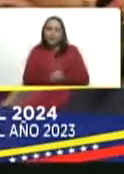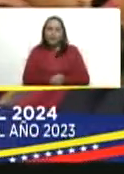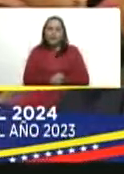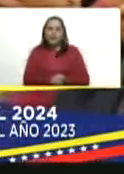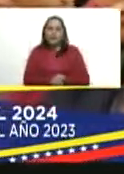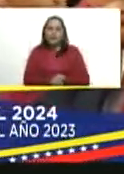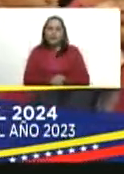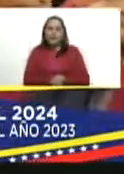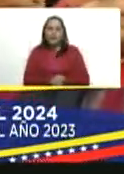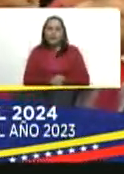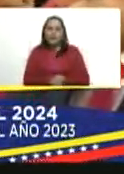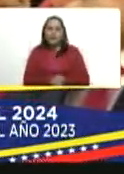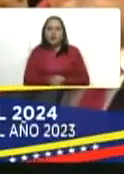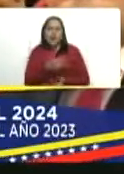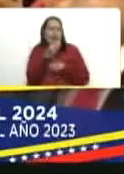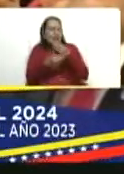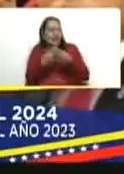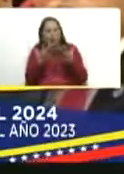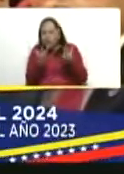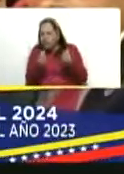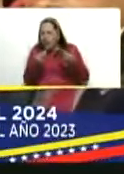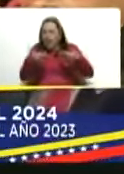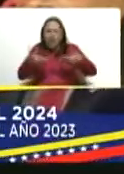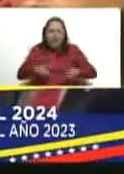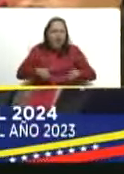Hemos hecho mil esfuerzos